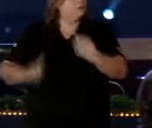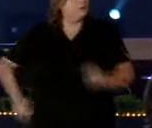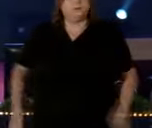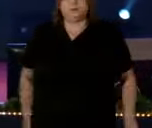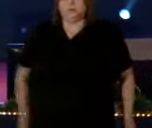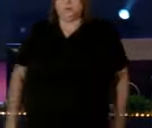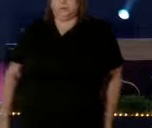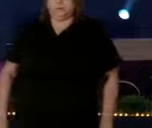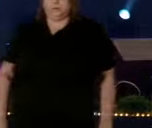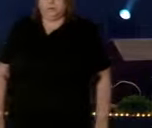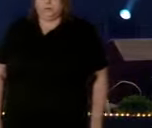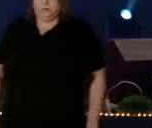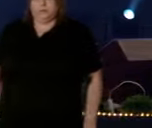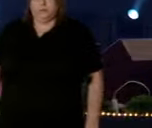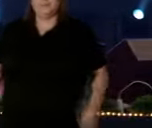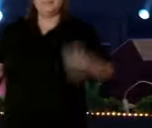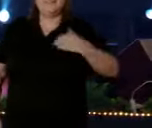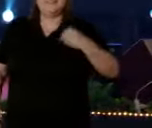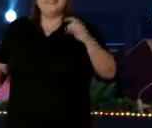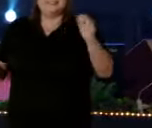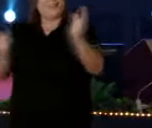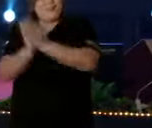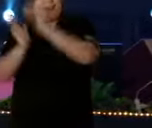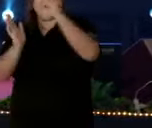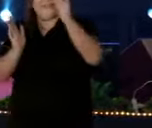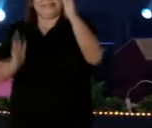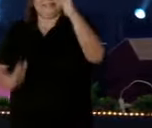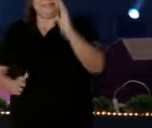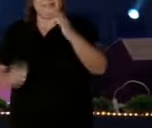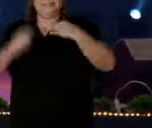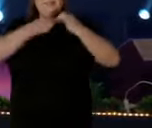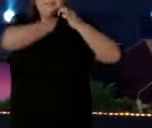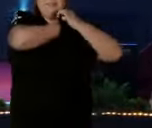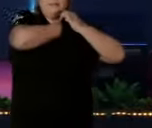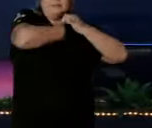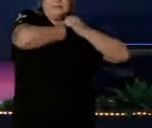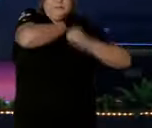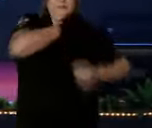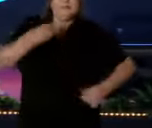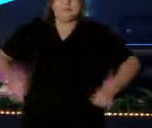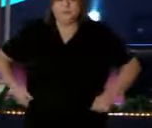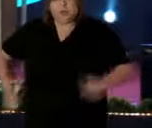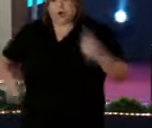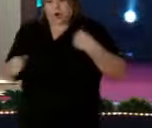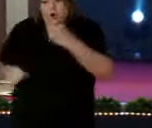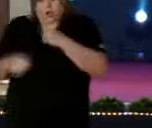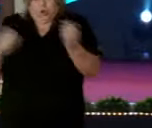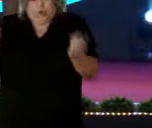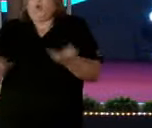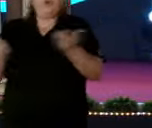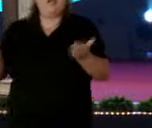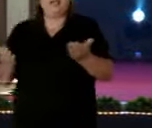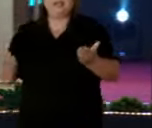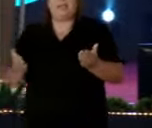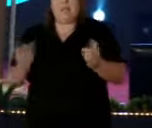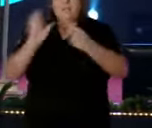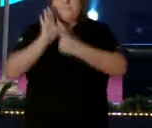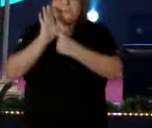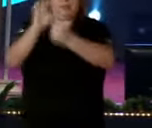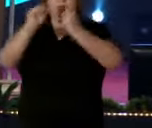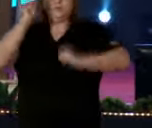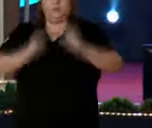Y este viernes vamos para la vigilia. ¡Gloria a Dios! Vamos a estar aquí presentando, Encourage,